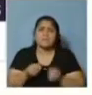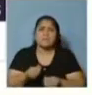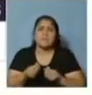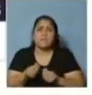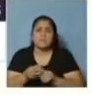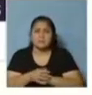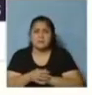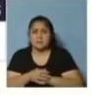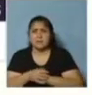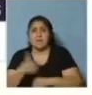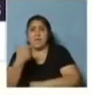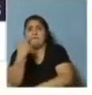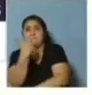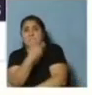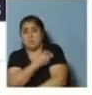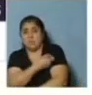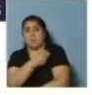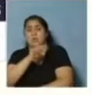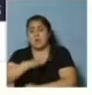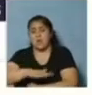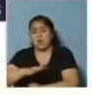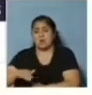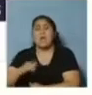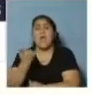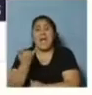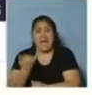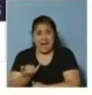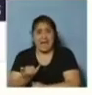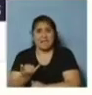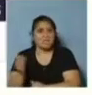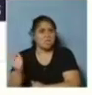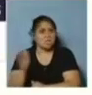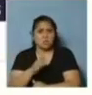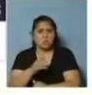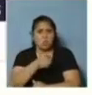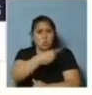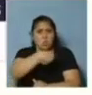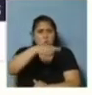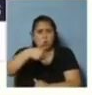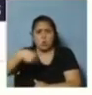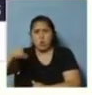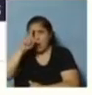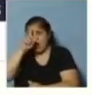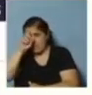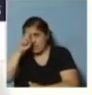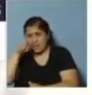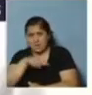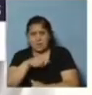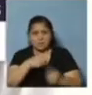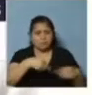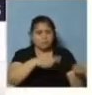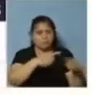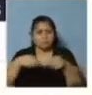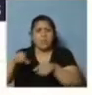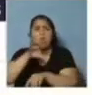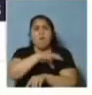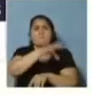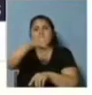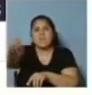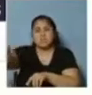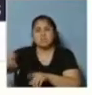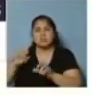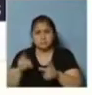que vacunen a sus niños. Tenemos vacuna en todos los puestos de salud disponibles desde el 1 de octubre, que es una